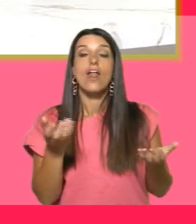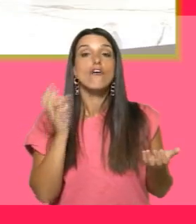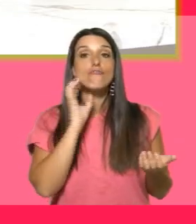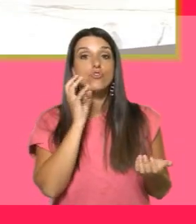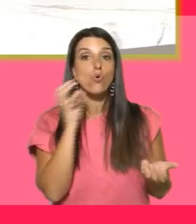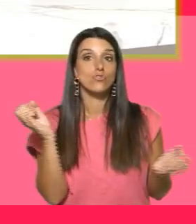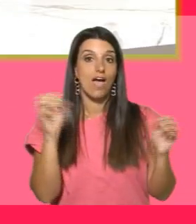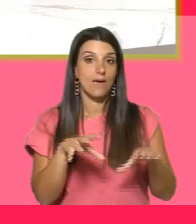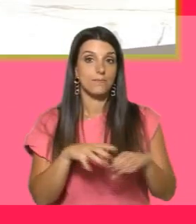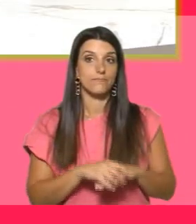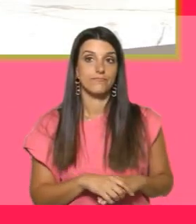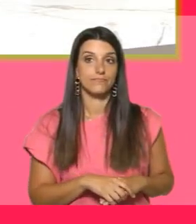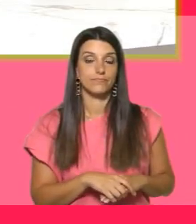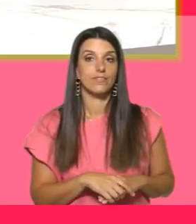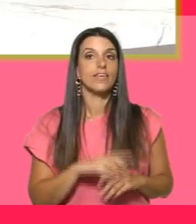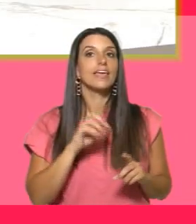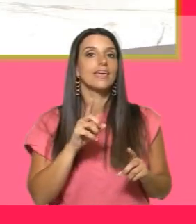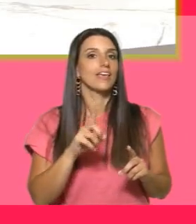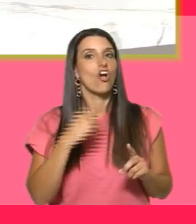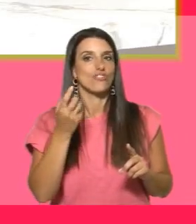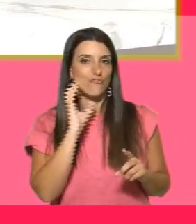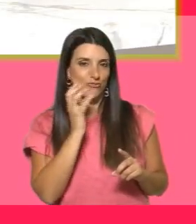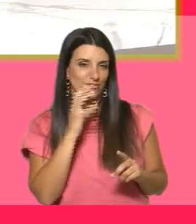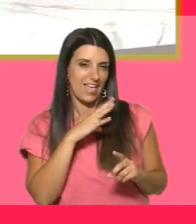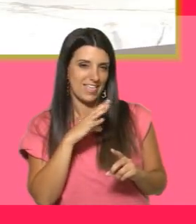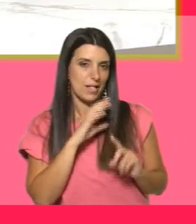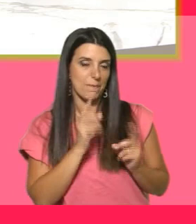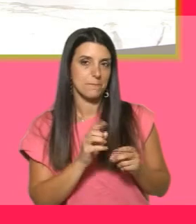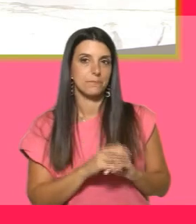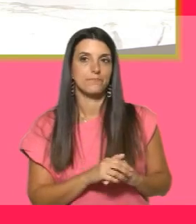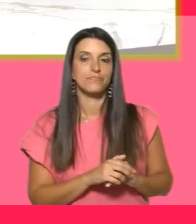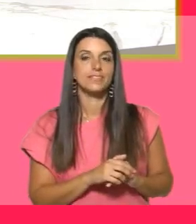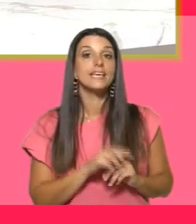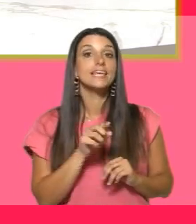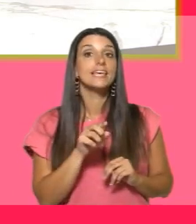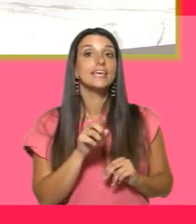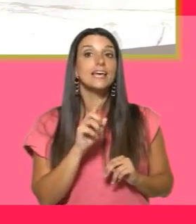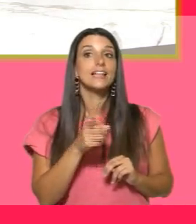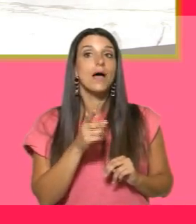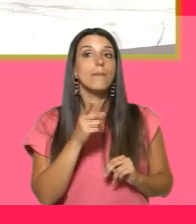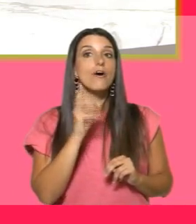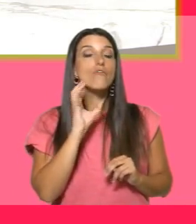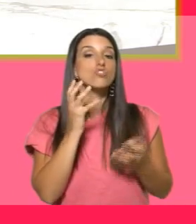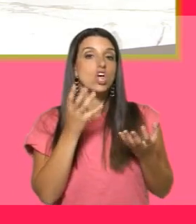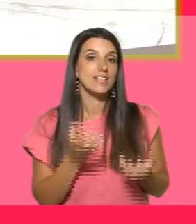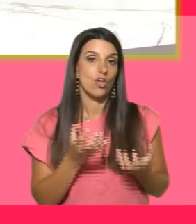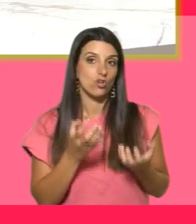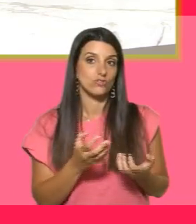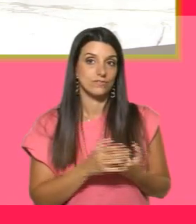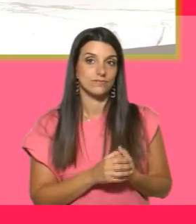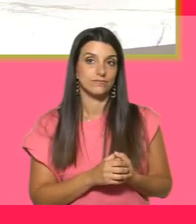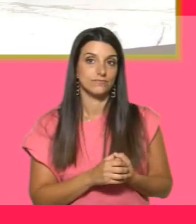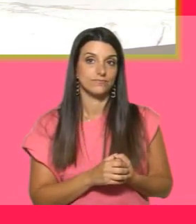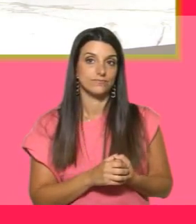fruta y el resto de la frutita que tenemos por acá. Y le vas a agregar los frutos secos.